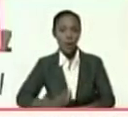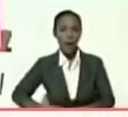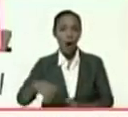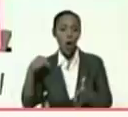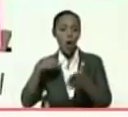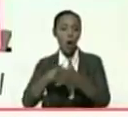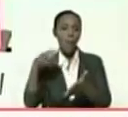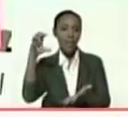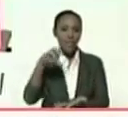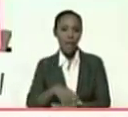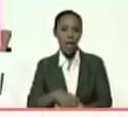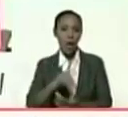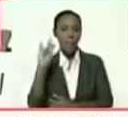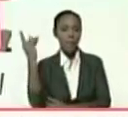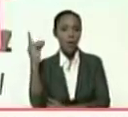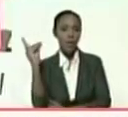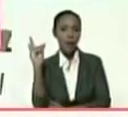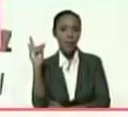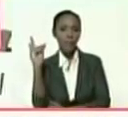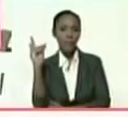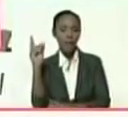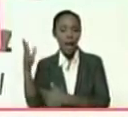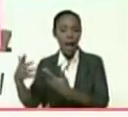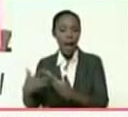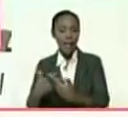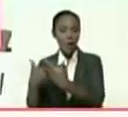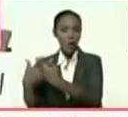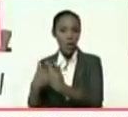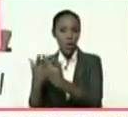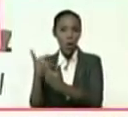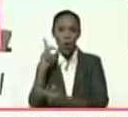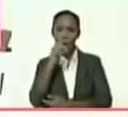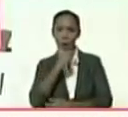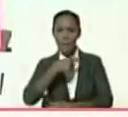En Bolivia, Estados Unidos era tan inmoral